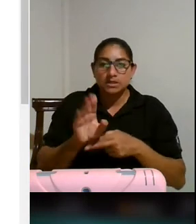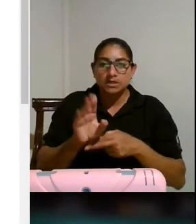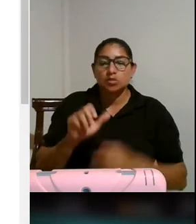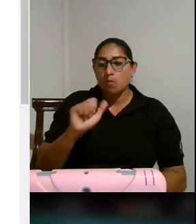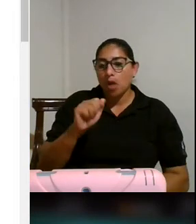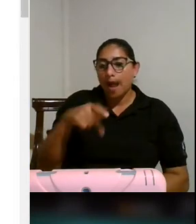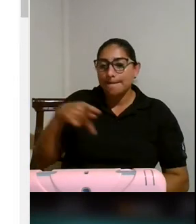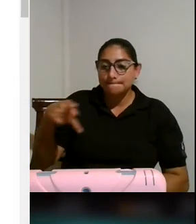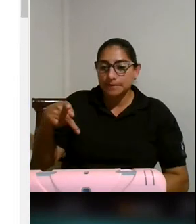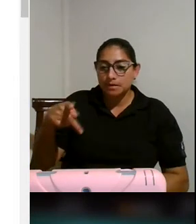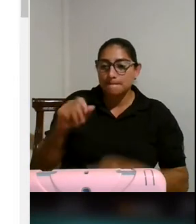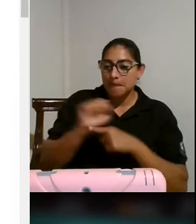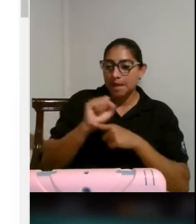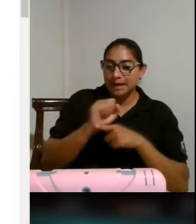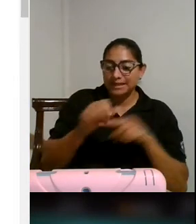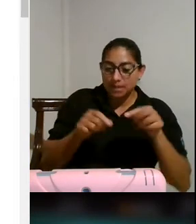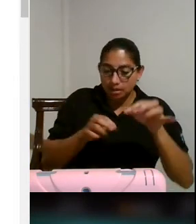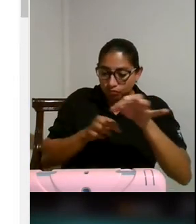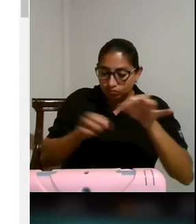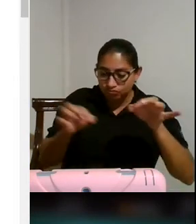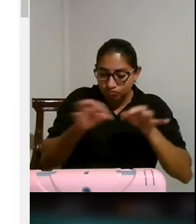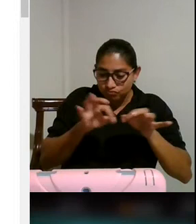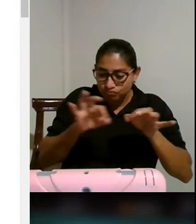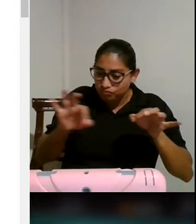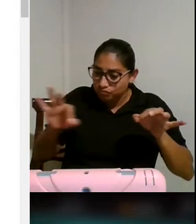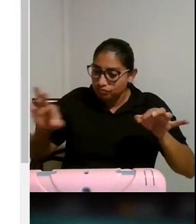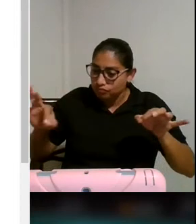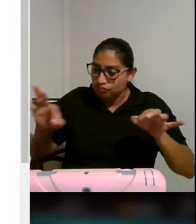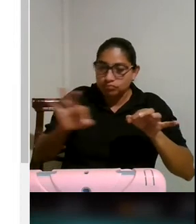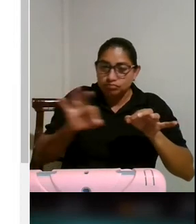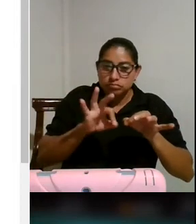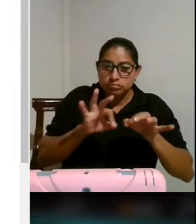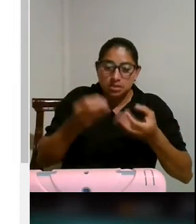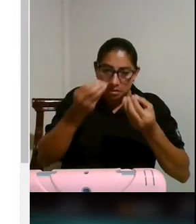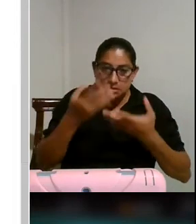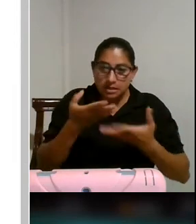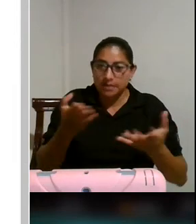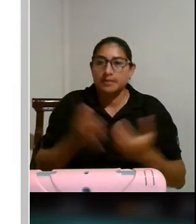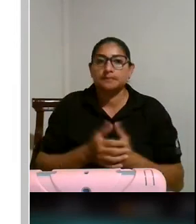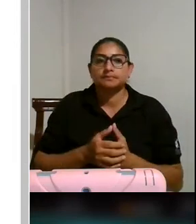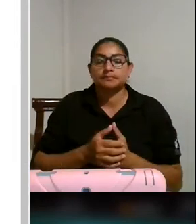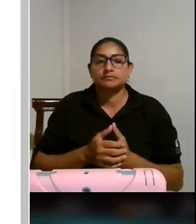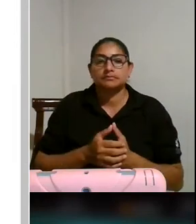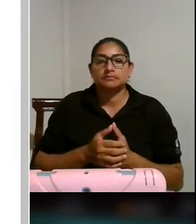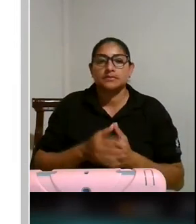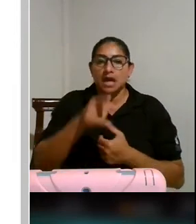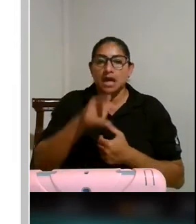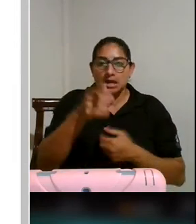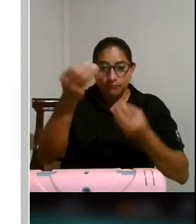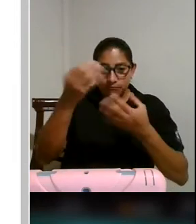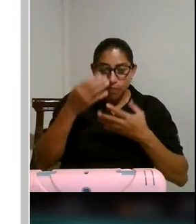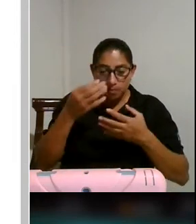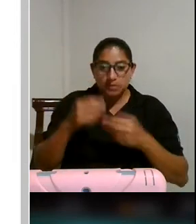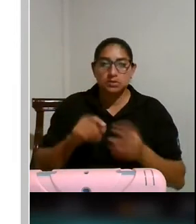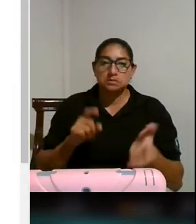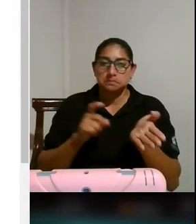y es para ustedes, ¿verdad? Nada más ahí ya entonces les quedó el enlace, ¿verdad? Nada más le hacen